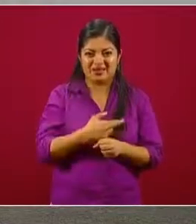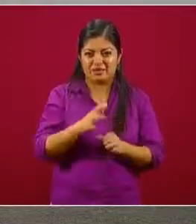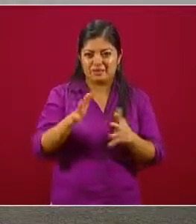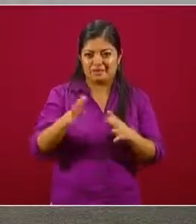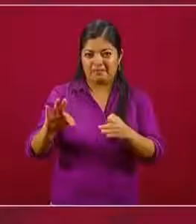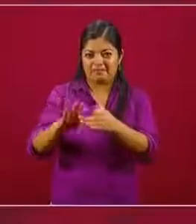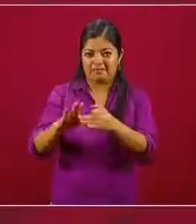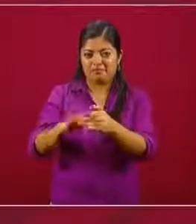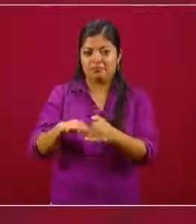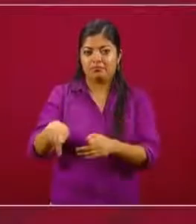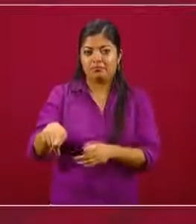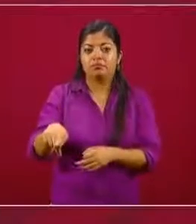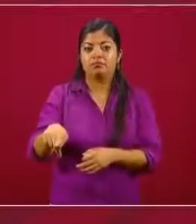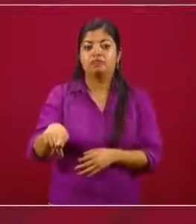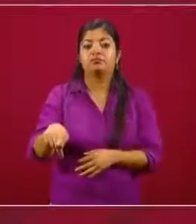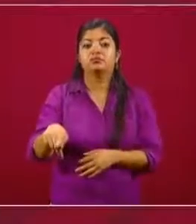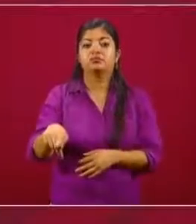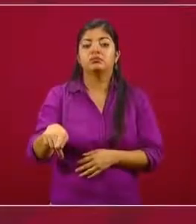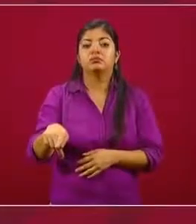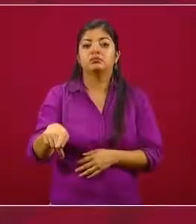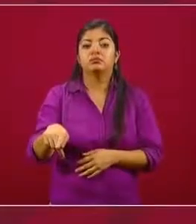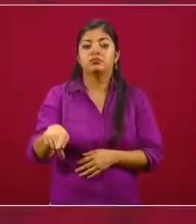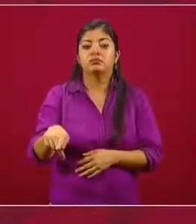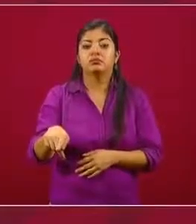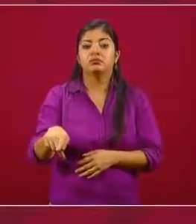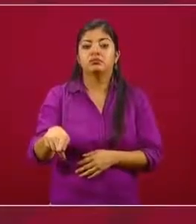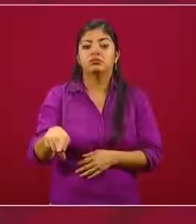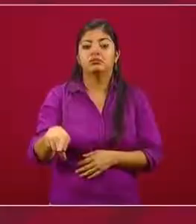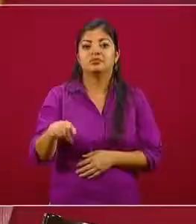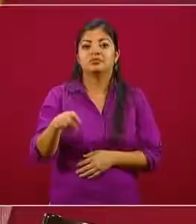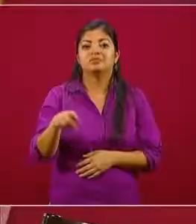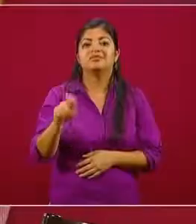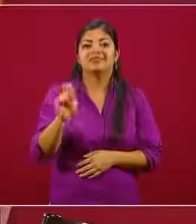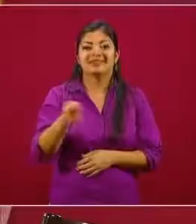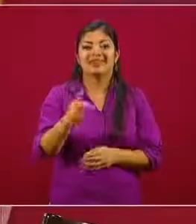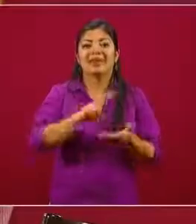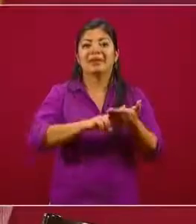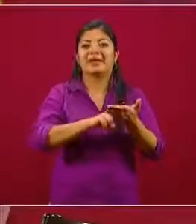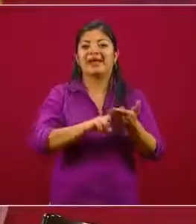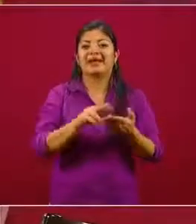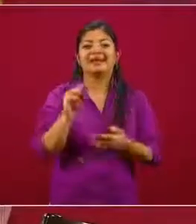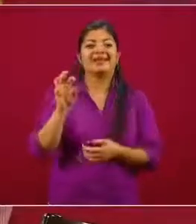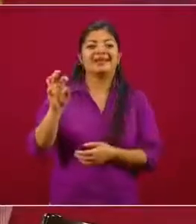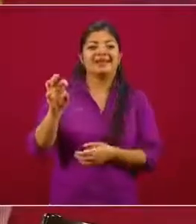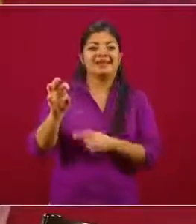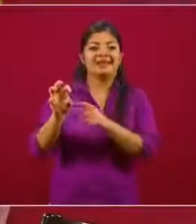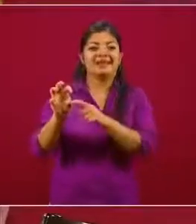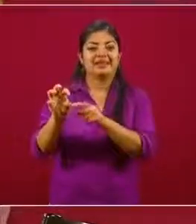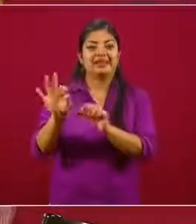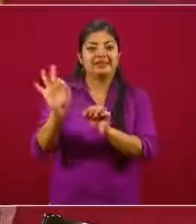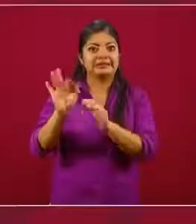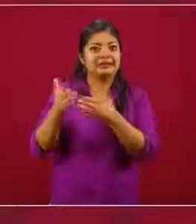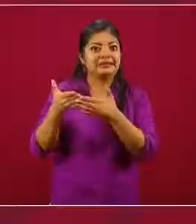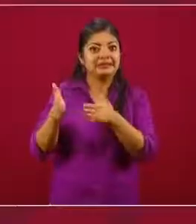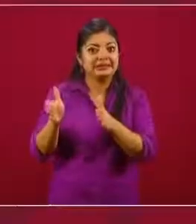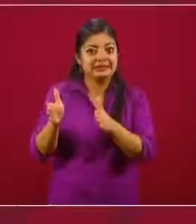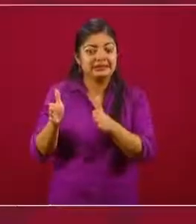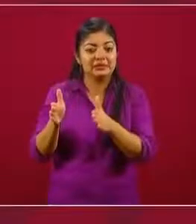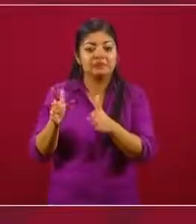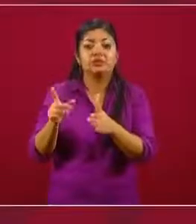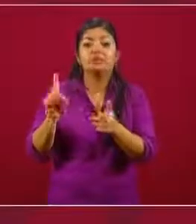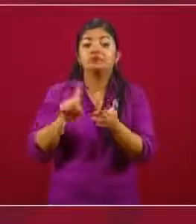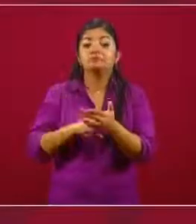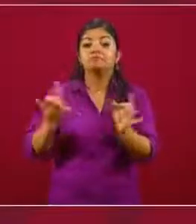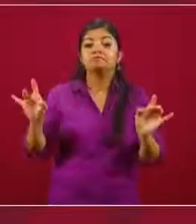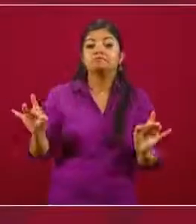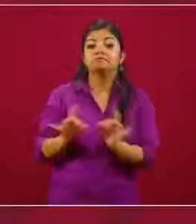aparece entre los municipios de La Esperanza, los municipios en verde, con la posibilidad de abrir. Sin embargo, ya